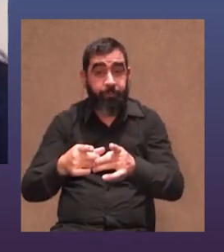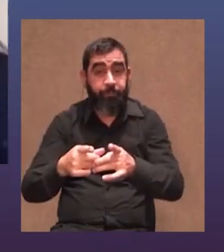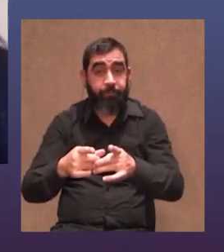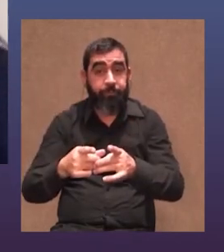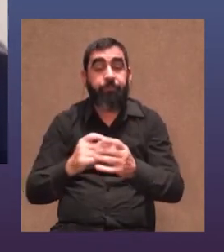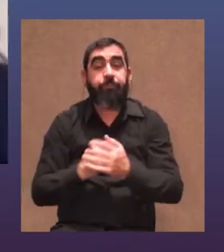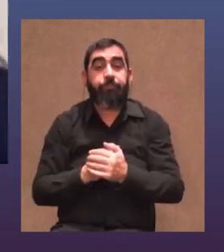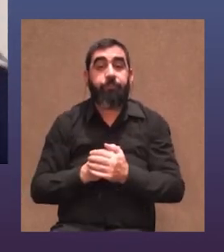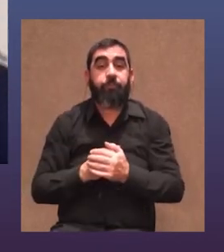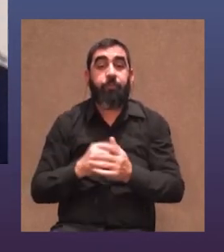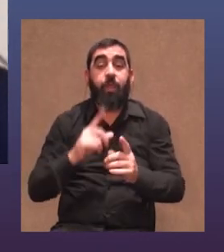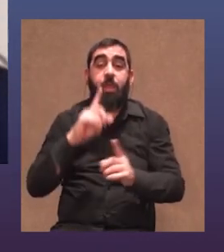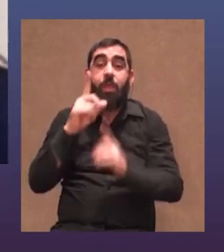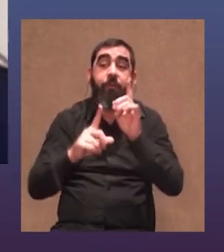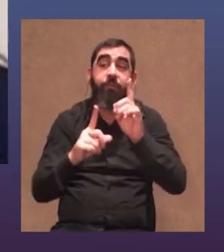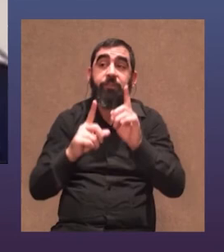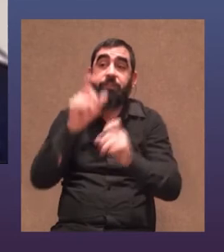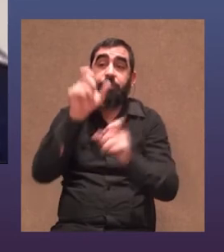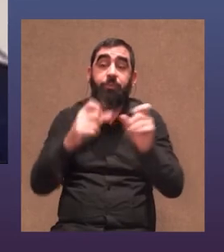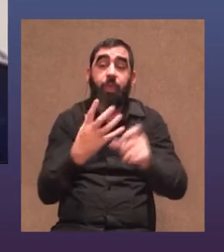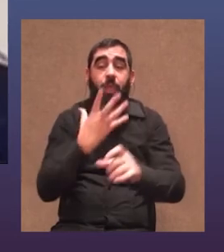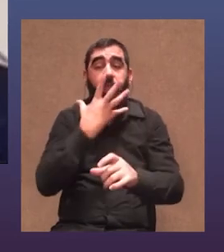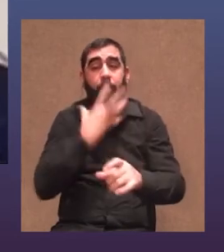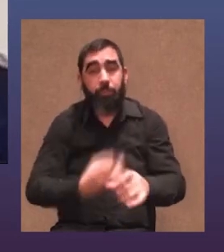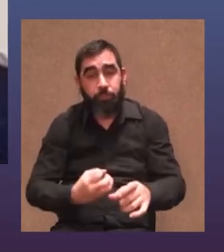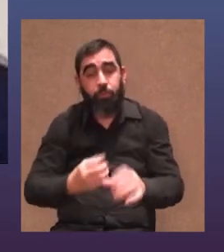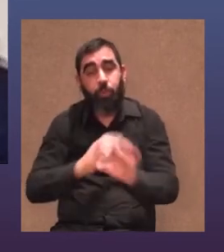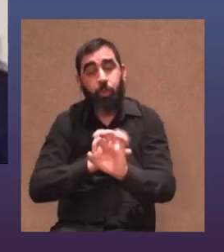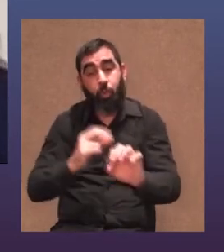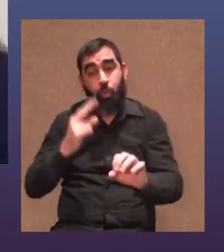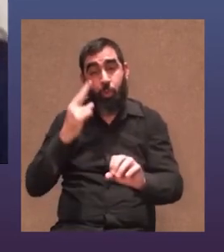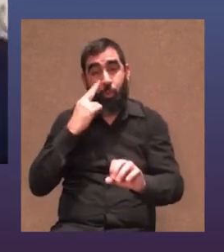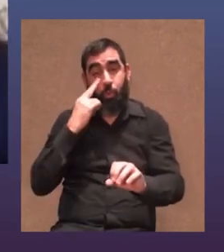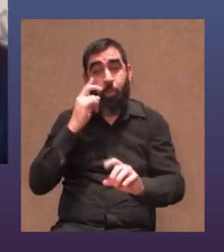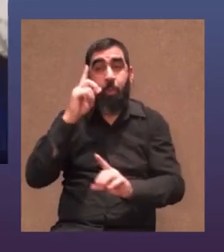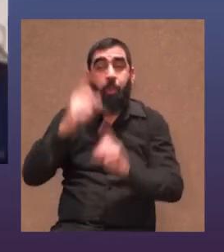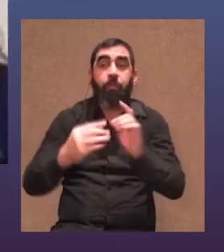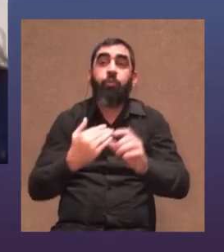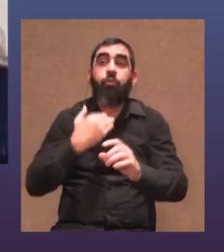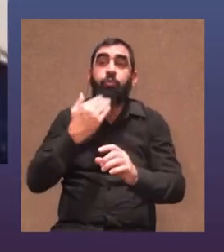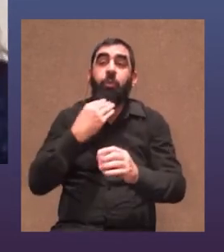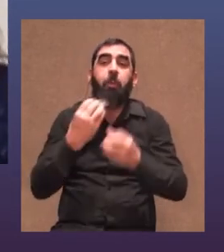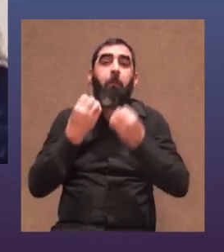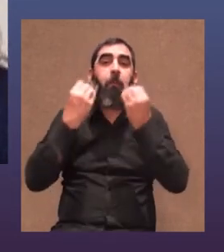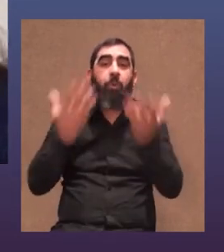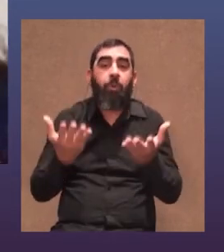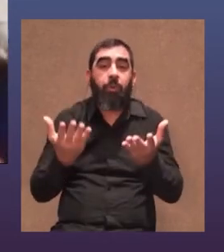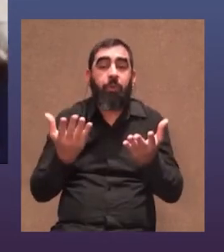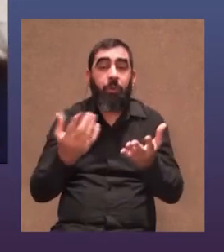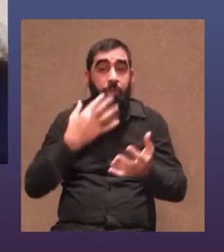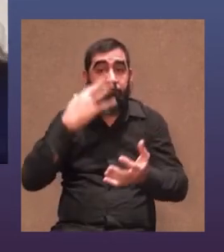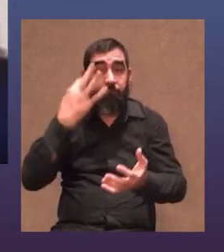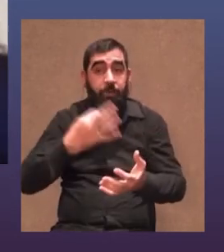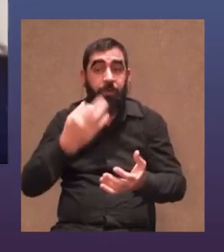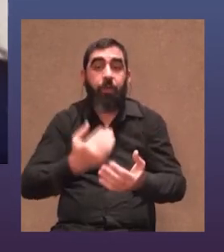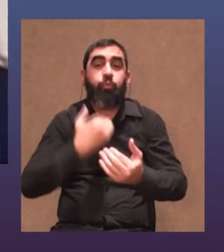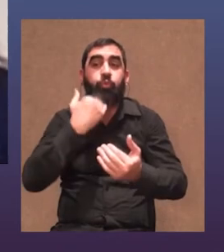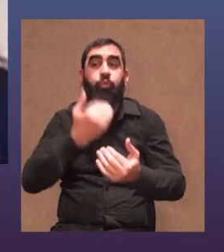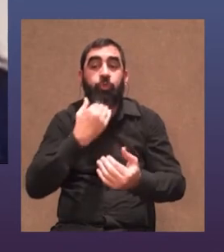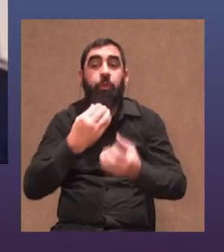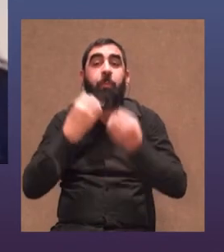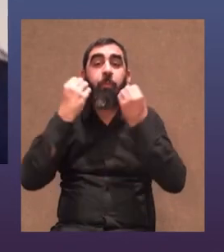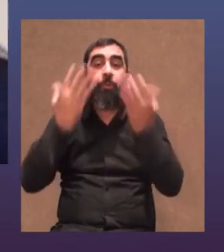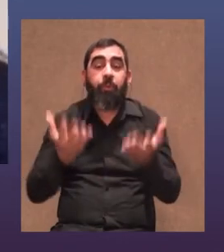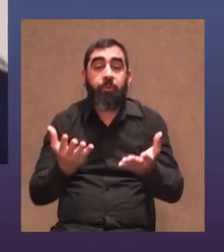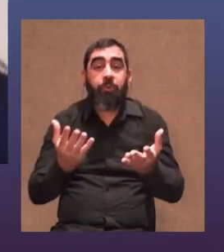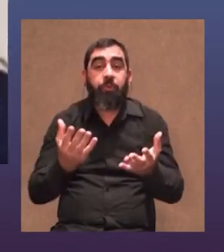Caer en pozos depresivos. O sea, hay mucha cosa que uno no sabe ni por qué, y tampoco racionalmente uno no lo puede manejar,